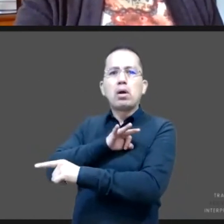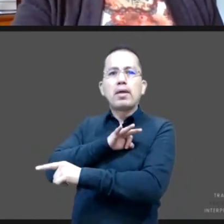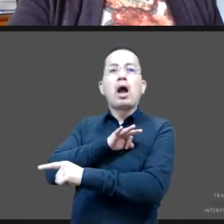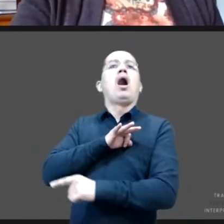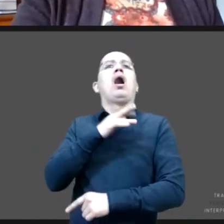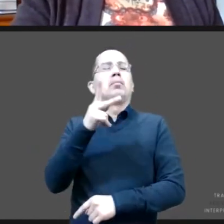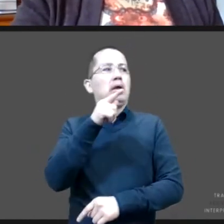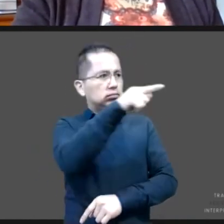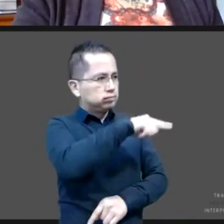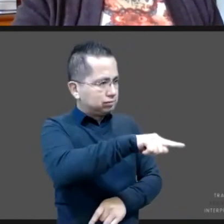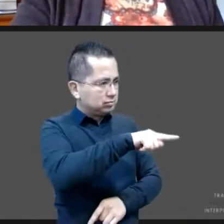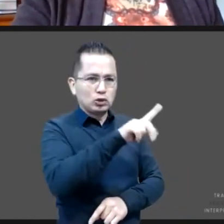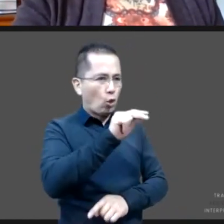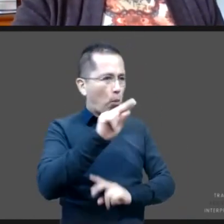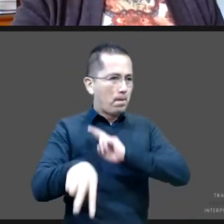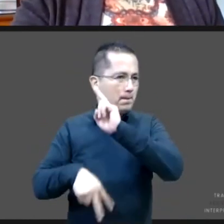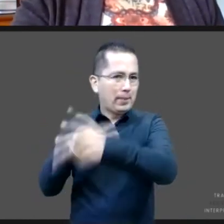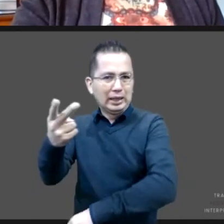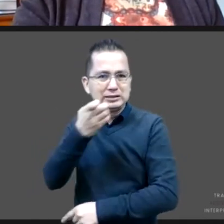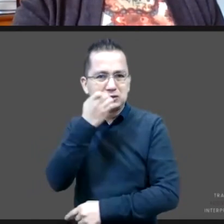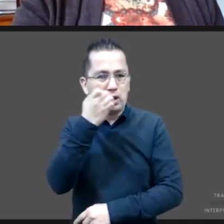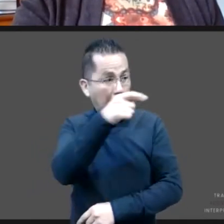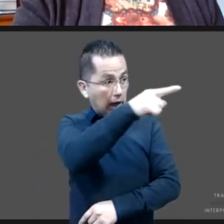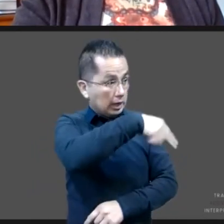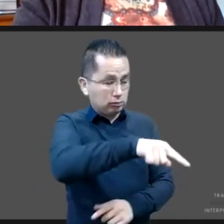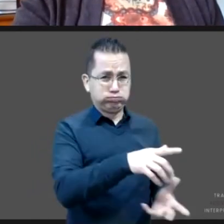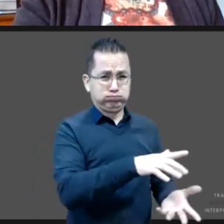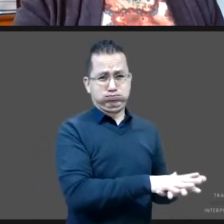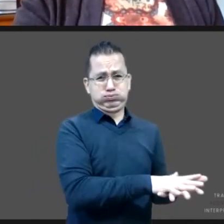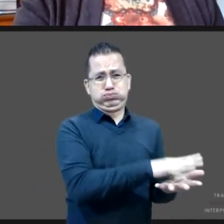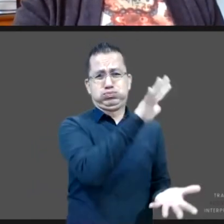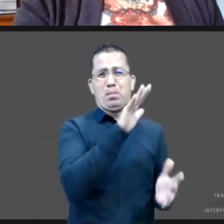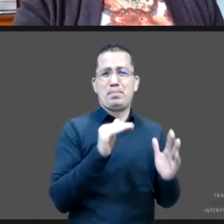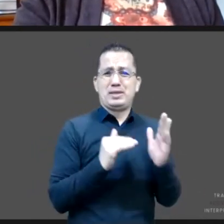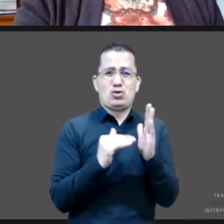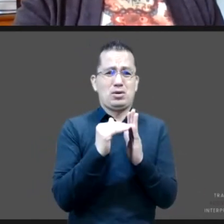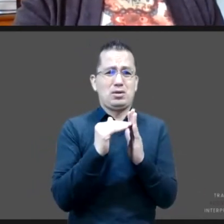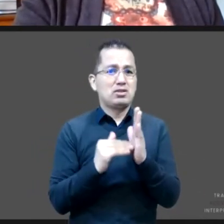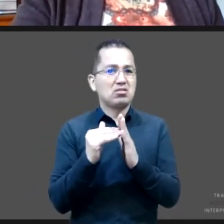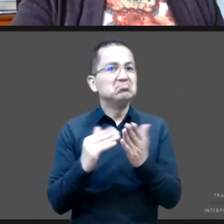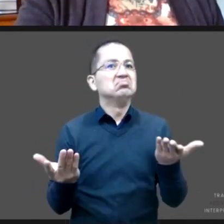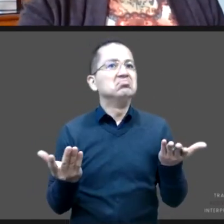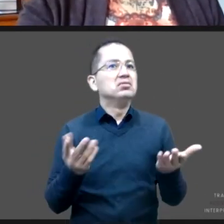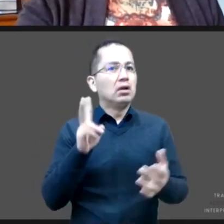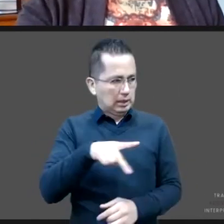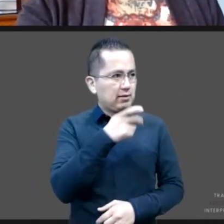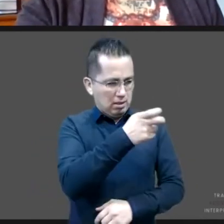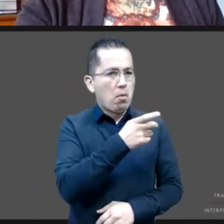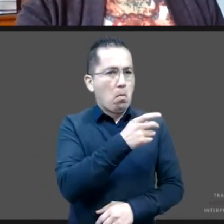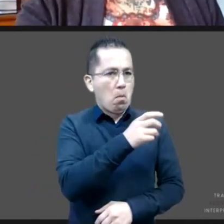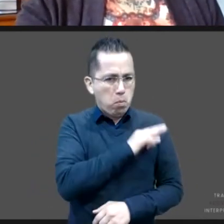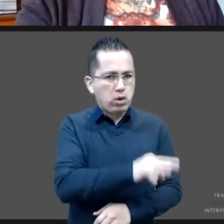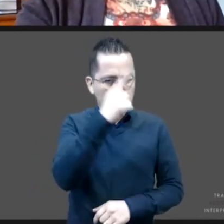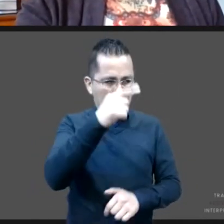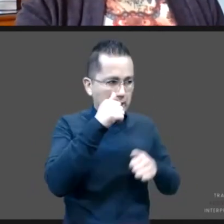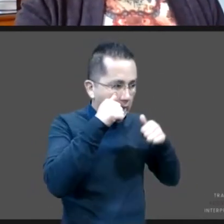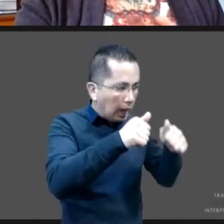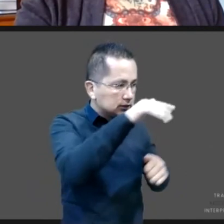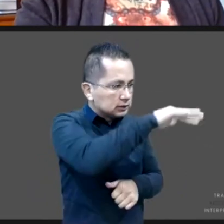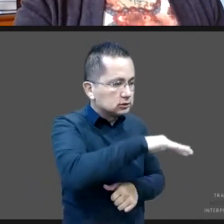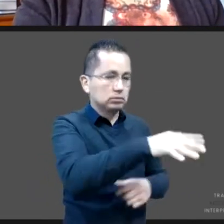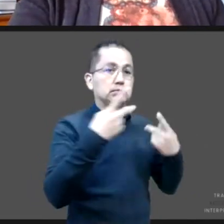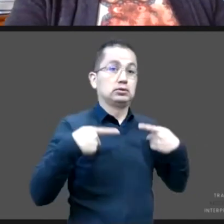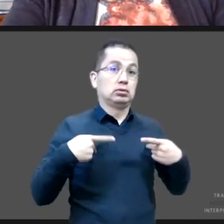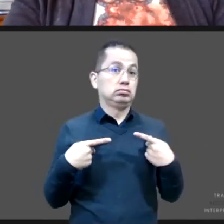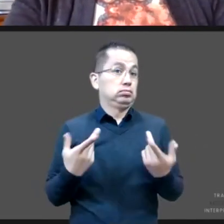están fuera de la escuela que son muchos son millones y que desde lo que se puede hacer desde la sociedad civil como